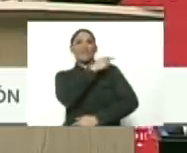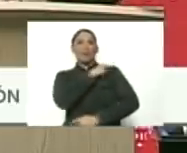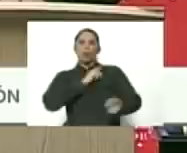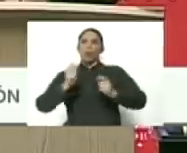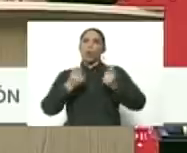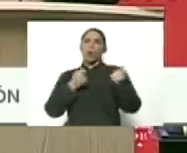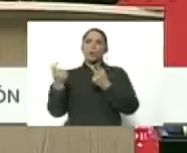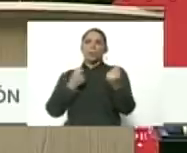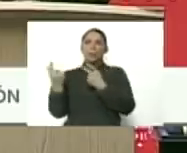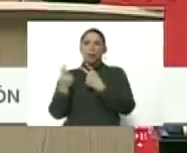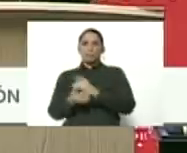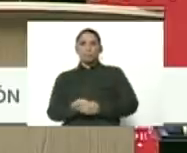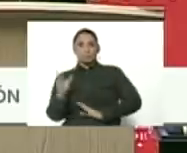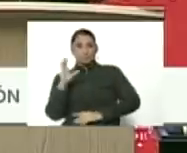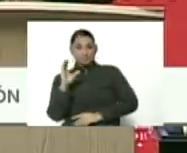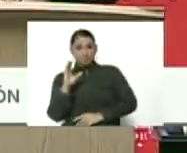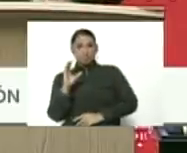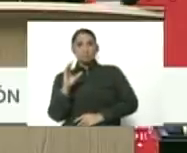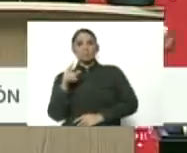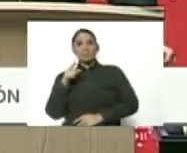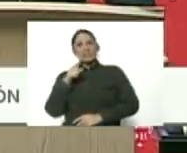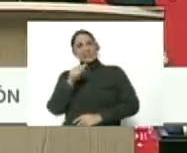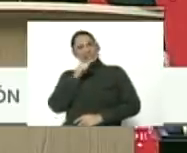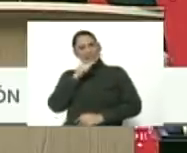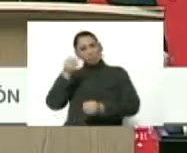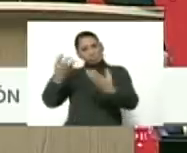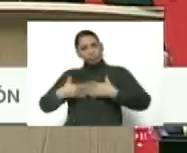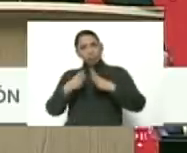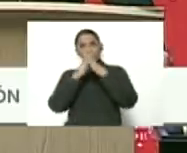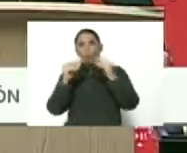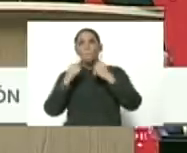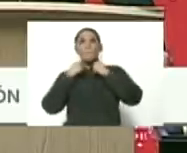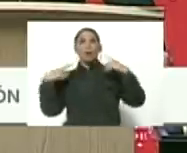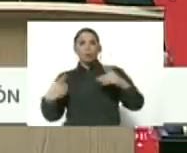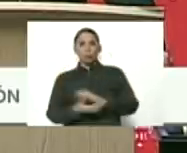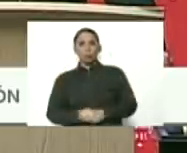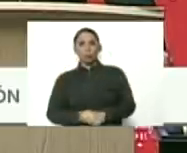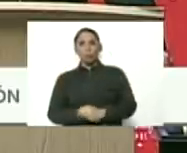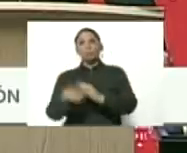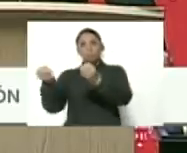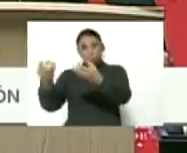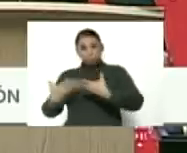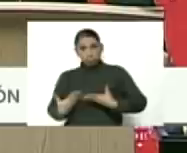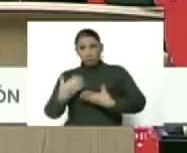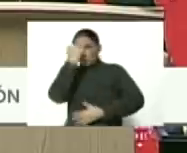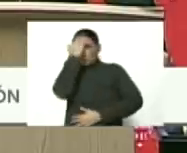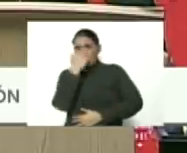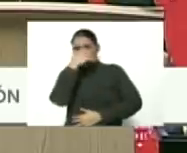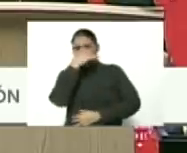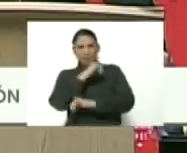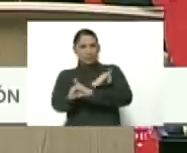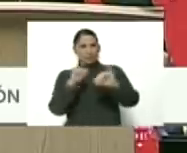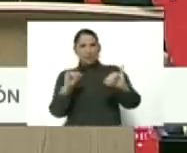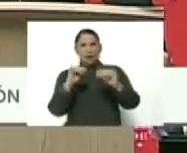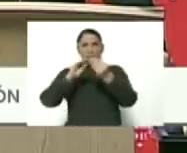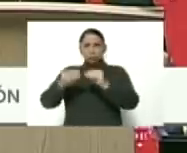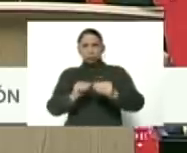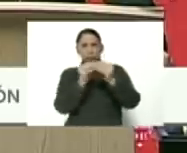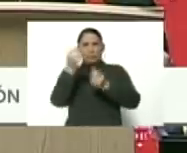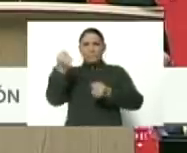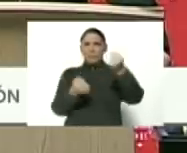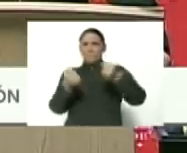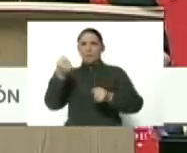logística en Caracas, es decir, quien iba a recibir en Macuto a los terroristas, quien había ya acondicionado